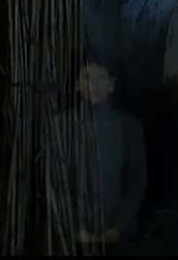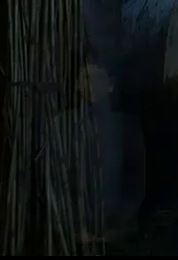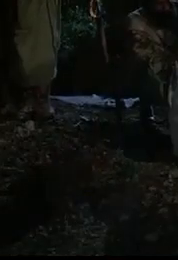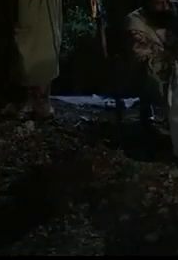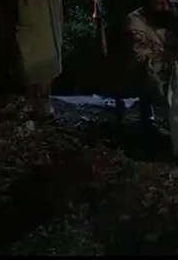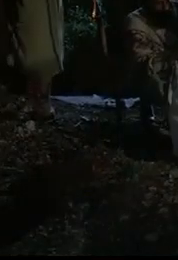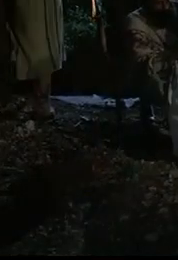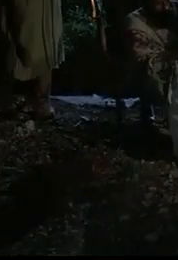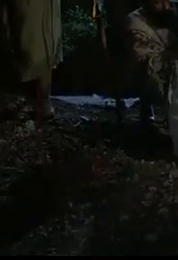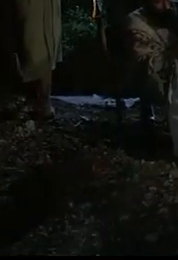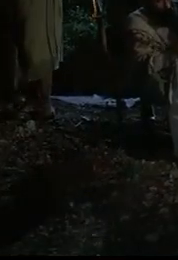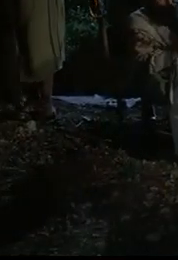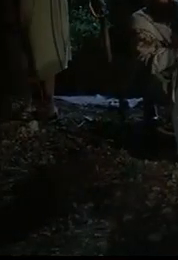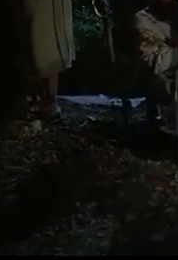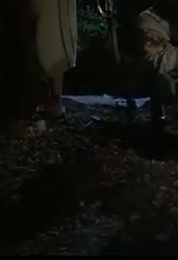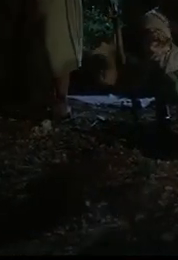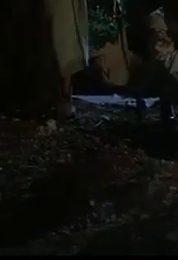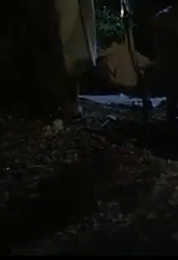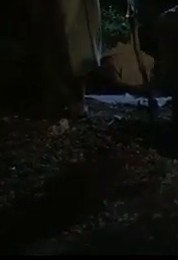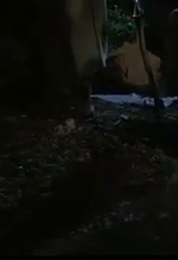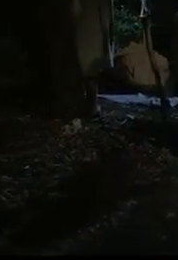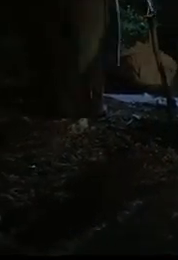y traicionó a Jesús.